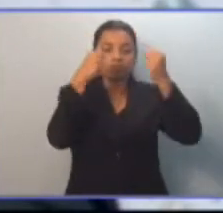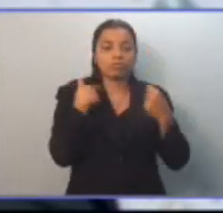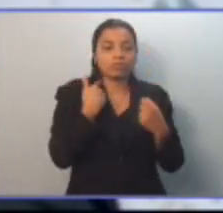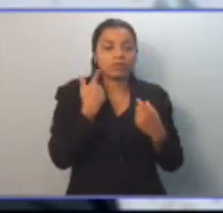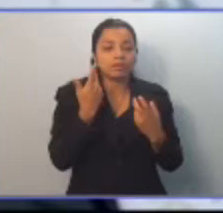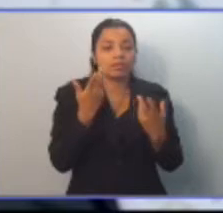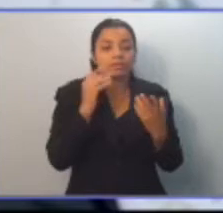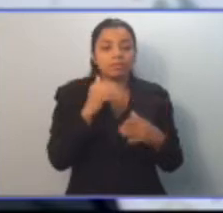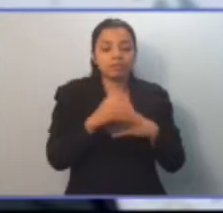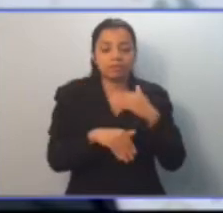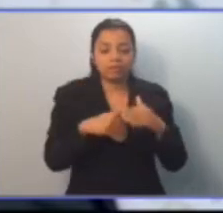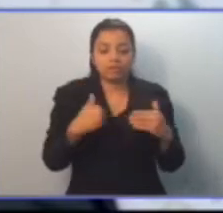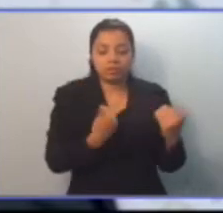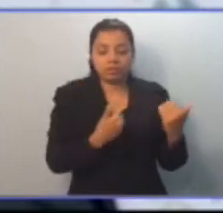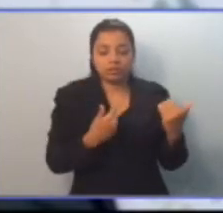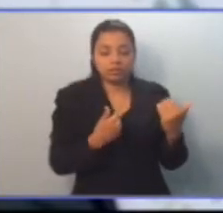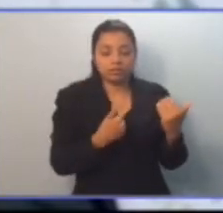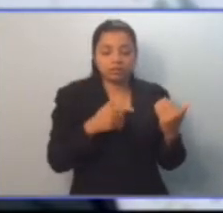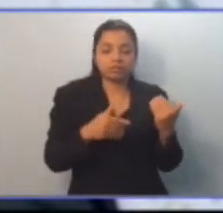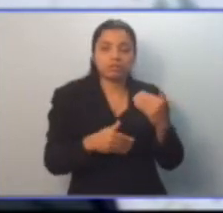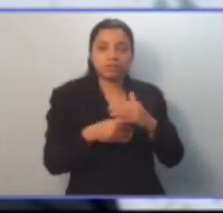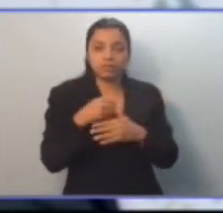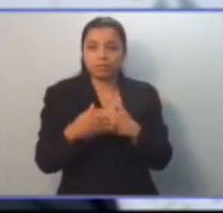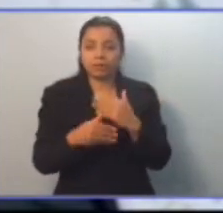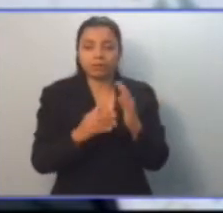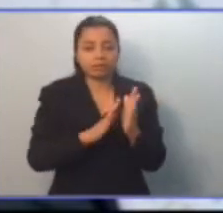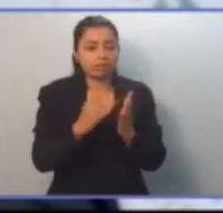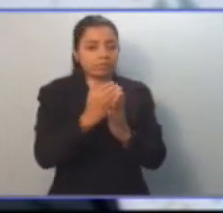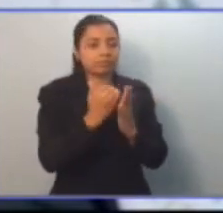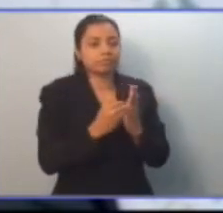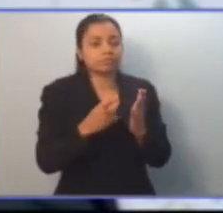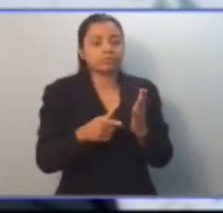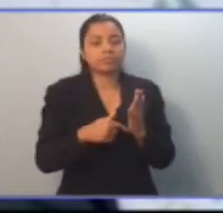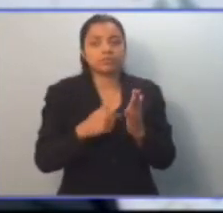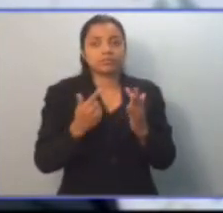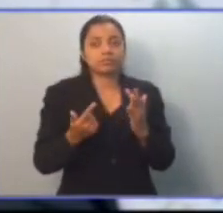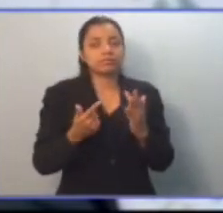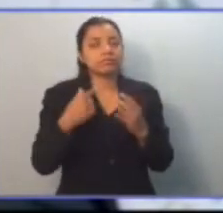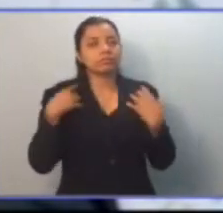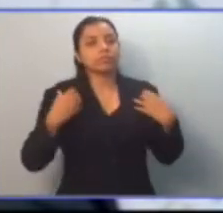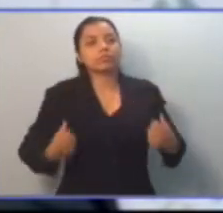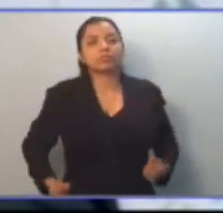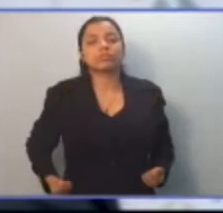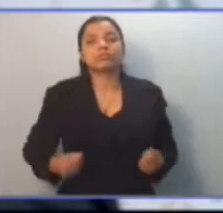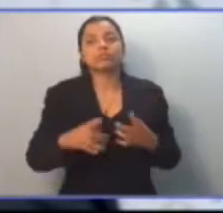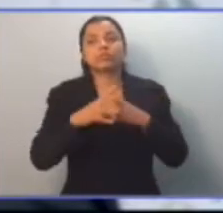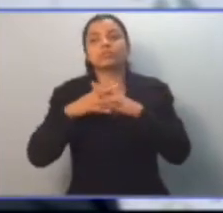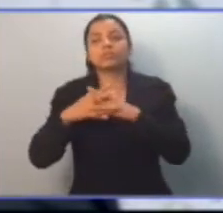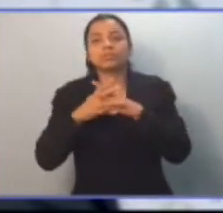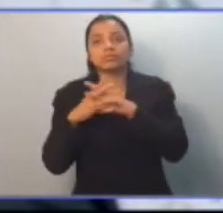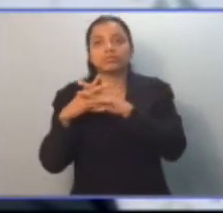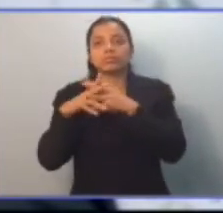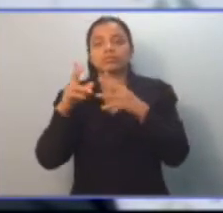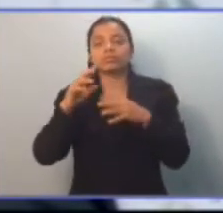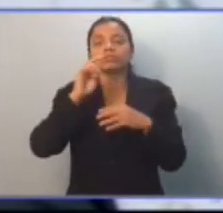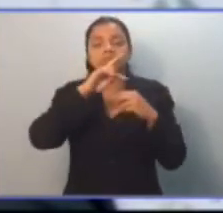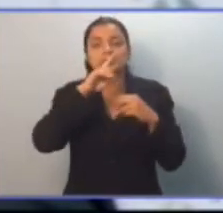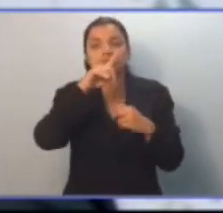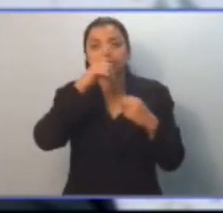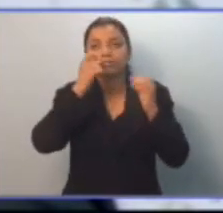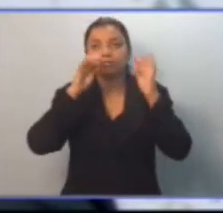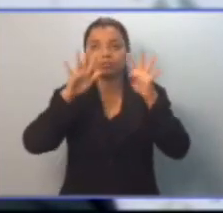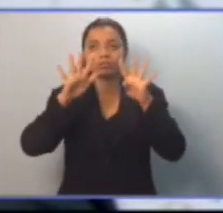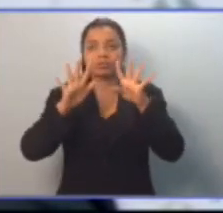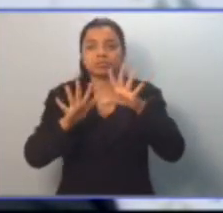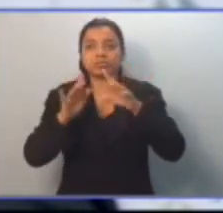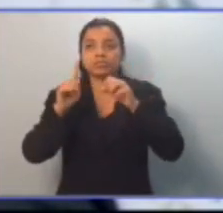creó un protocolo de procedimiento. En ese caso, como era con el gobierno de los Estados Unidos, adecuado al convenio de 1911, que es el